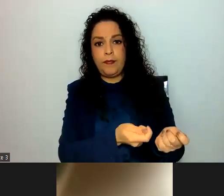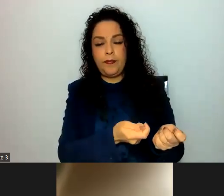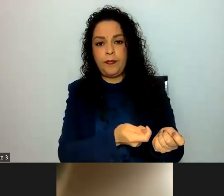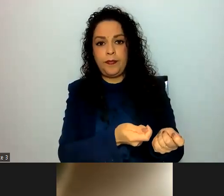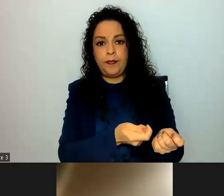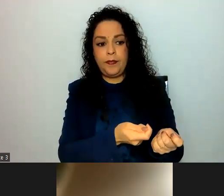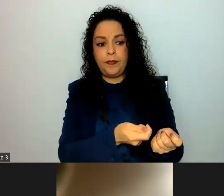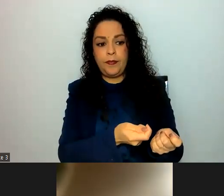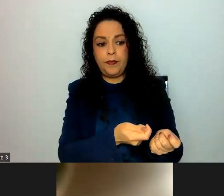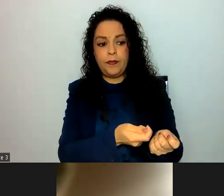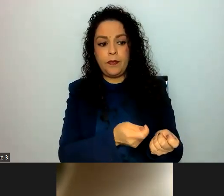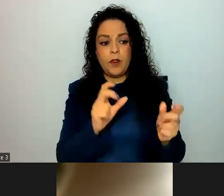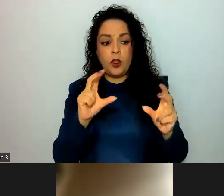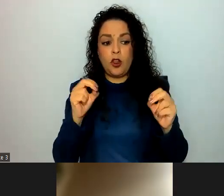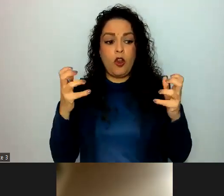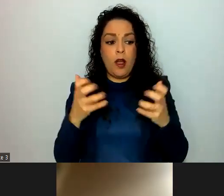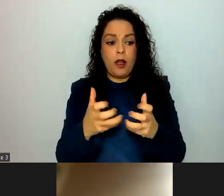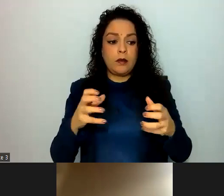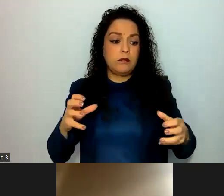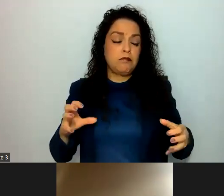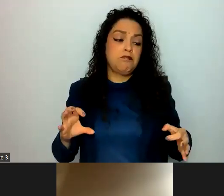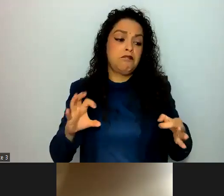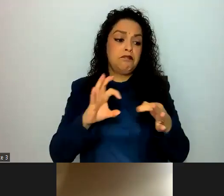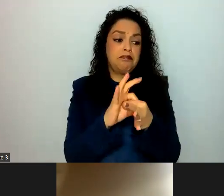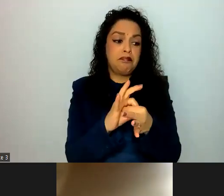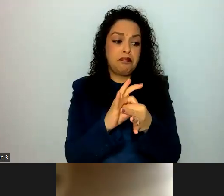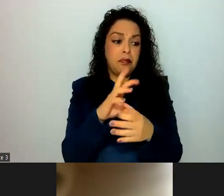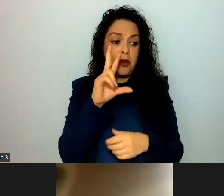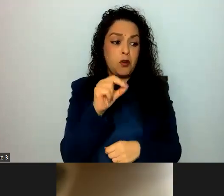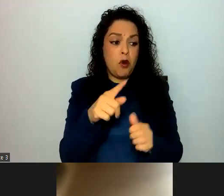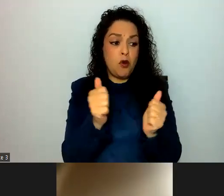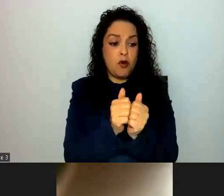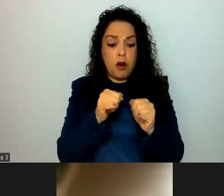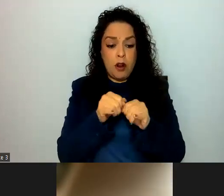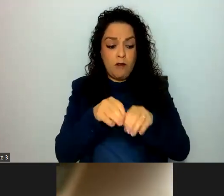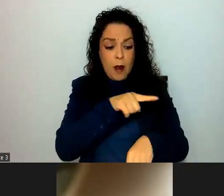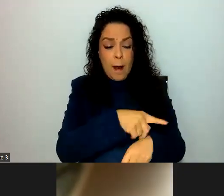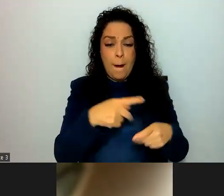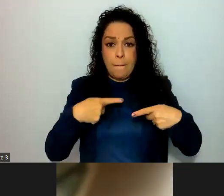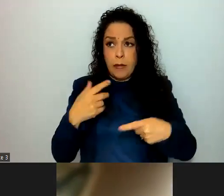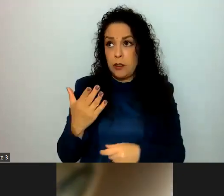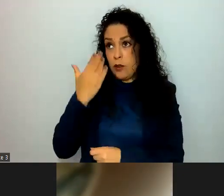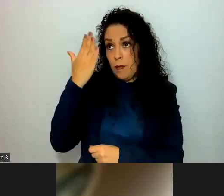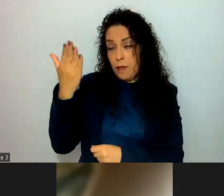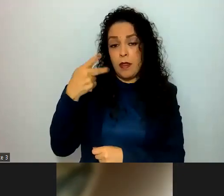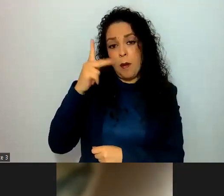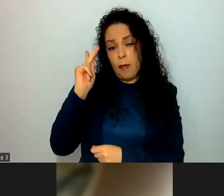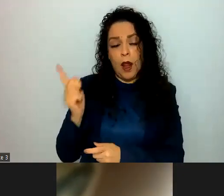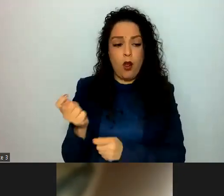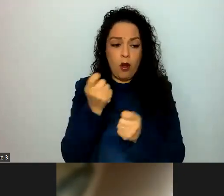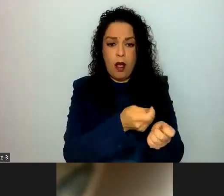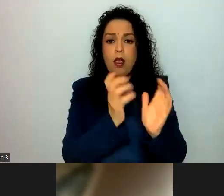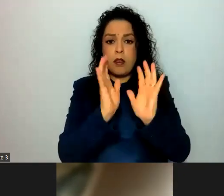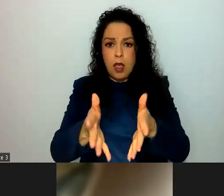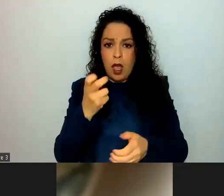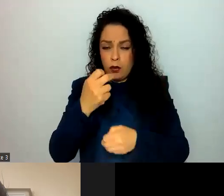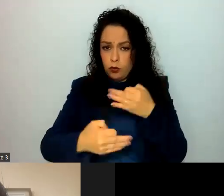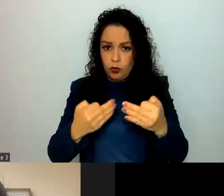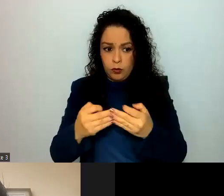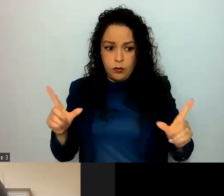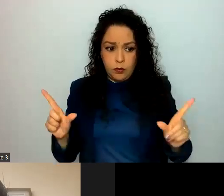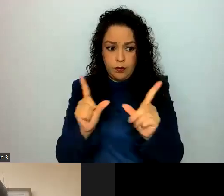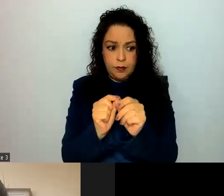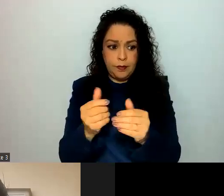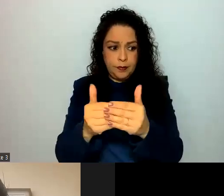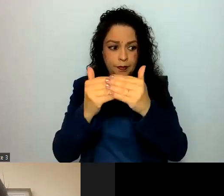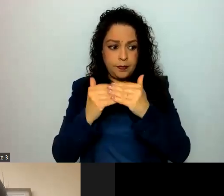correspondía, aun cuando no correspondía a lo que estaba requiriendo el solicitante. Es cuanto. Gracias, maestro. Se solicita al